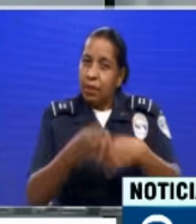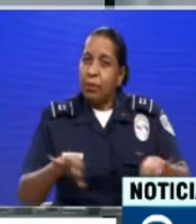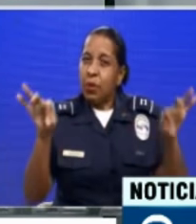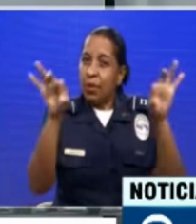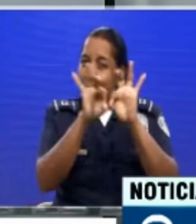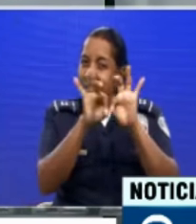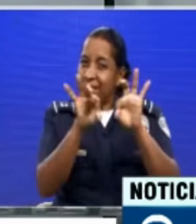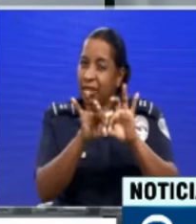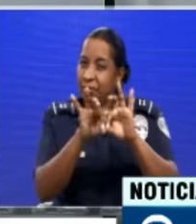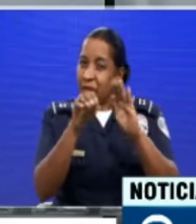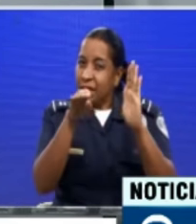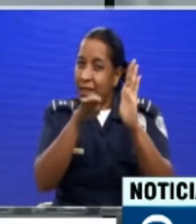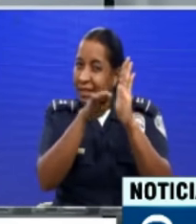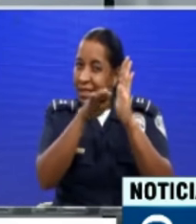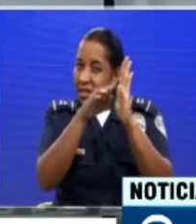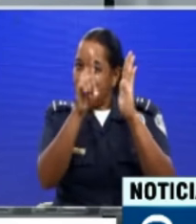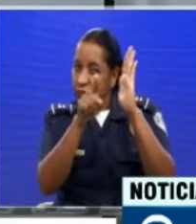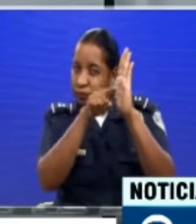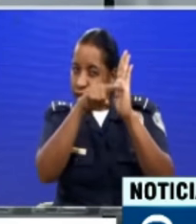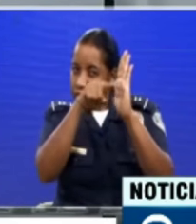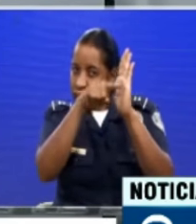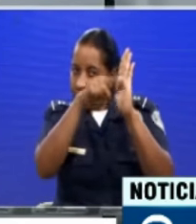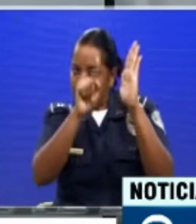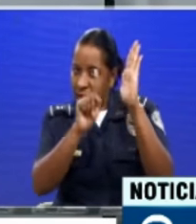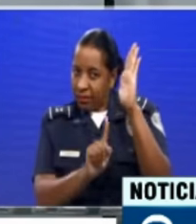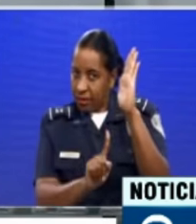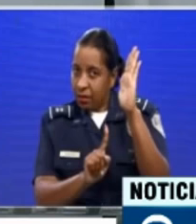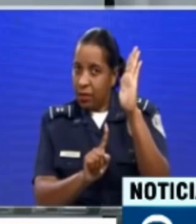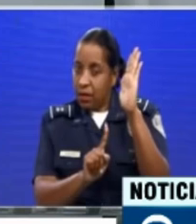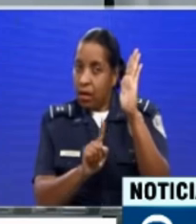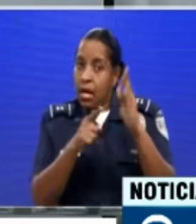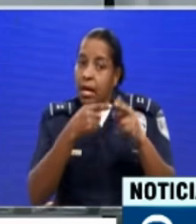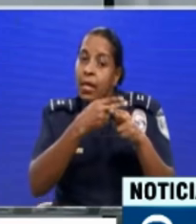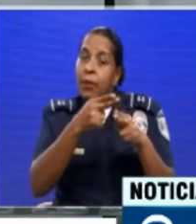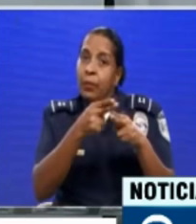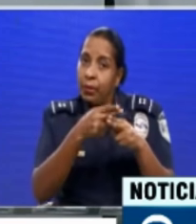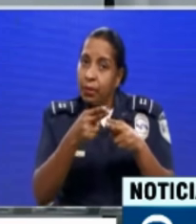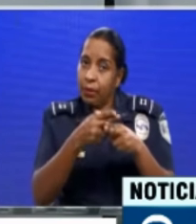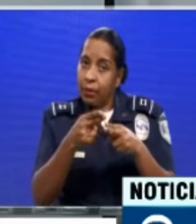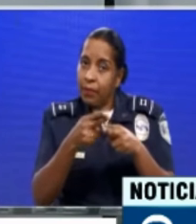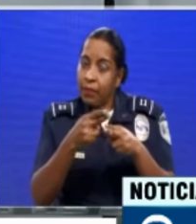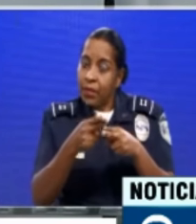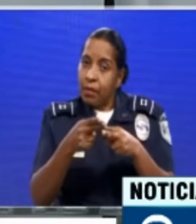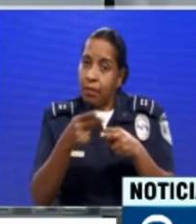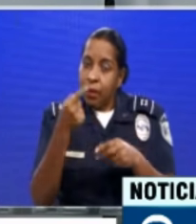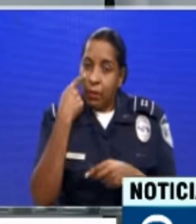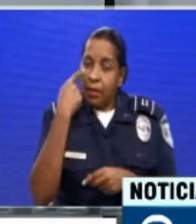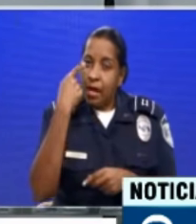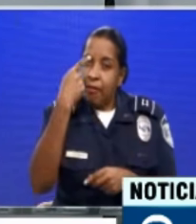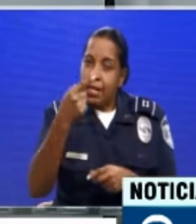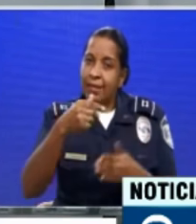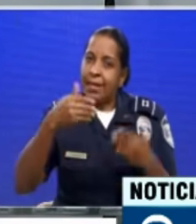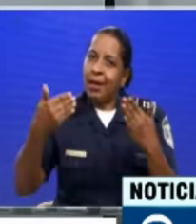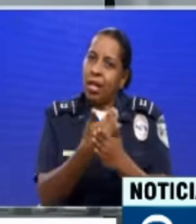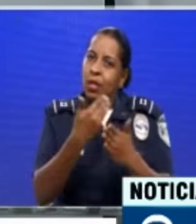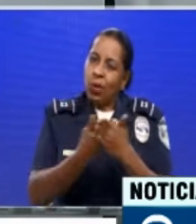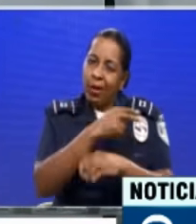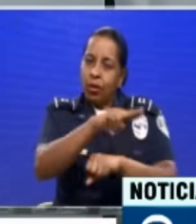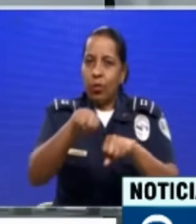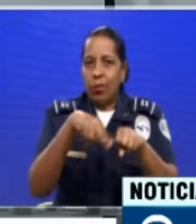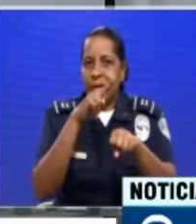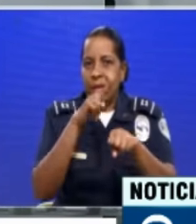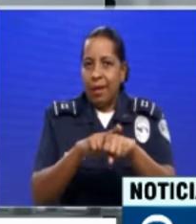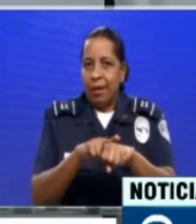por debajo de esa línea del 1. Y pronto vamos a ver esa nueva